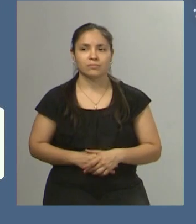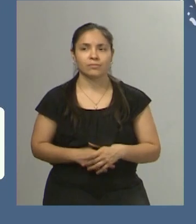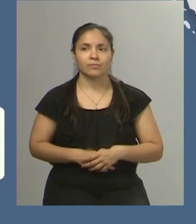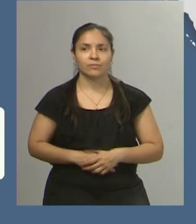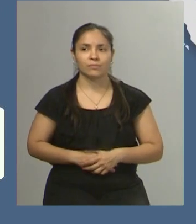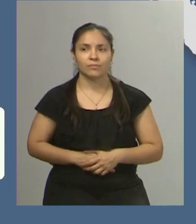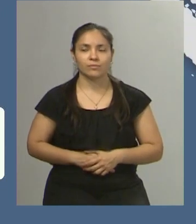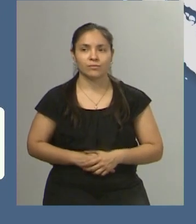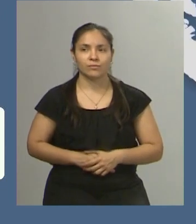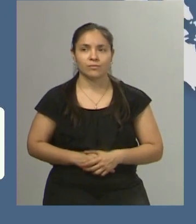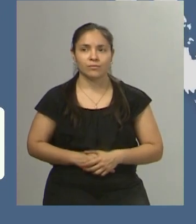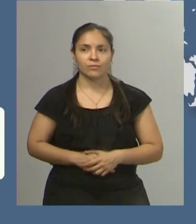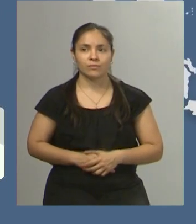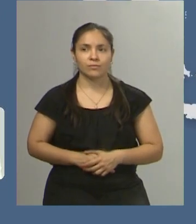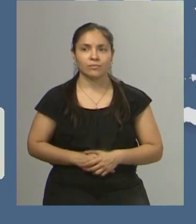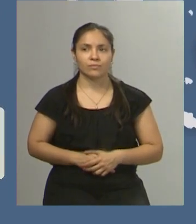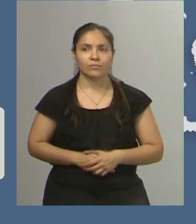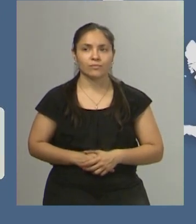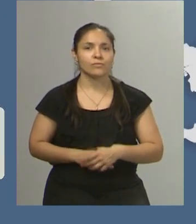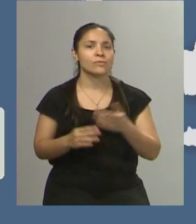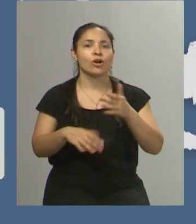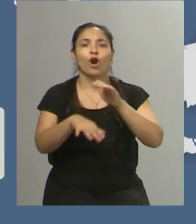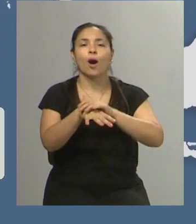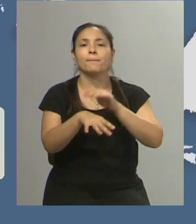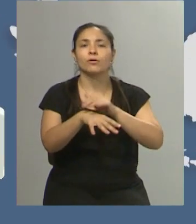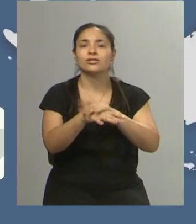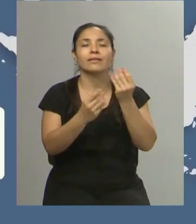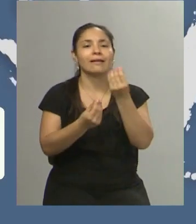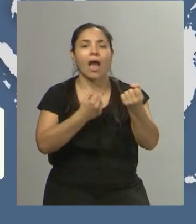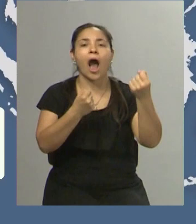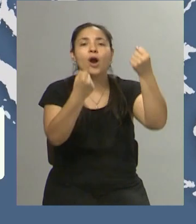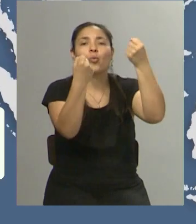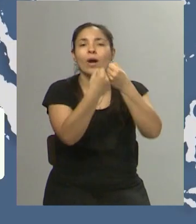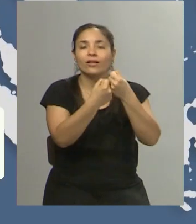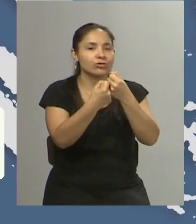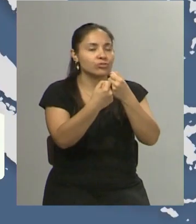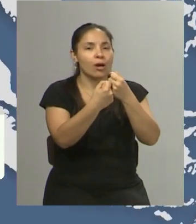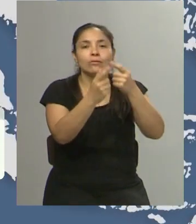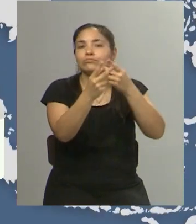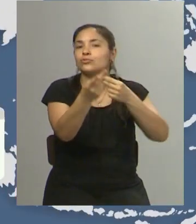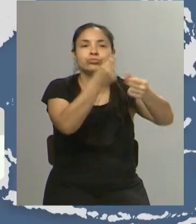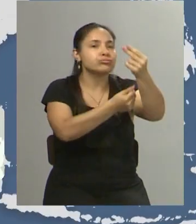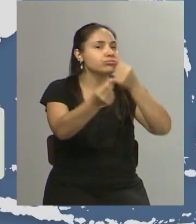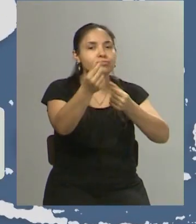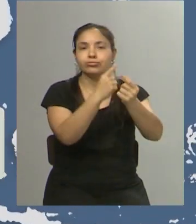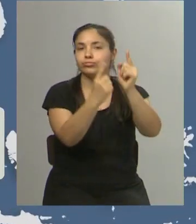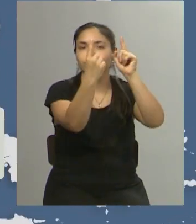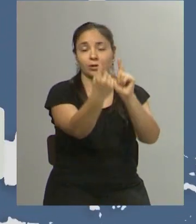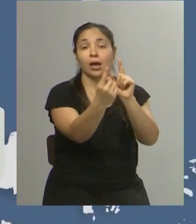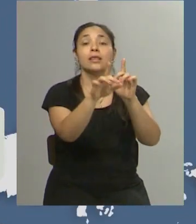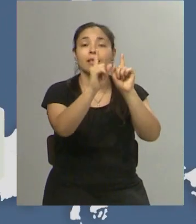hacer acuerdos bilaterales Sí. de comercio preferencial con otros